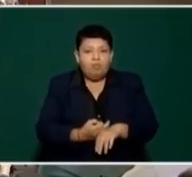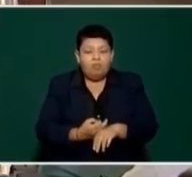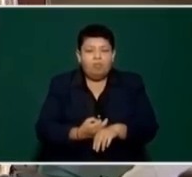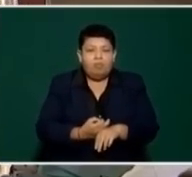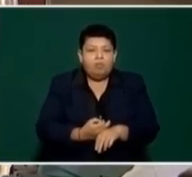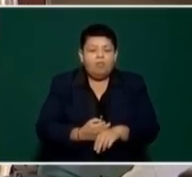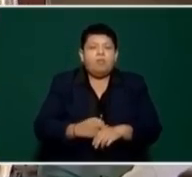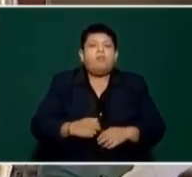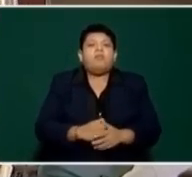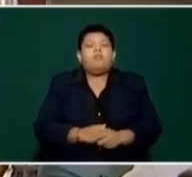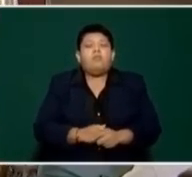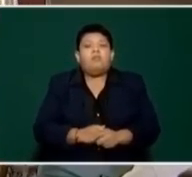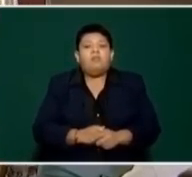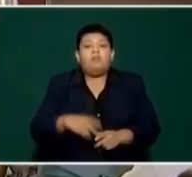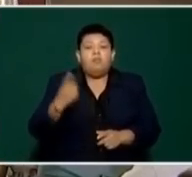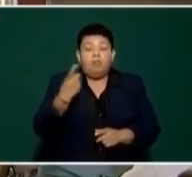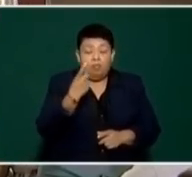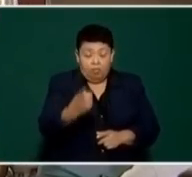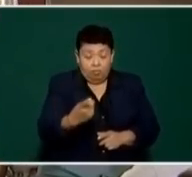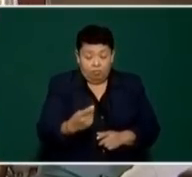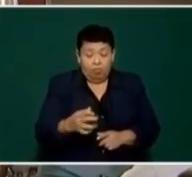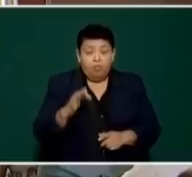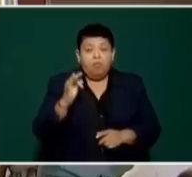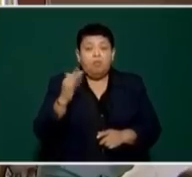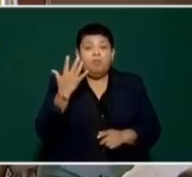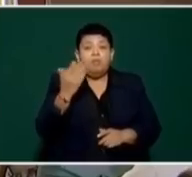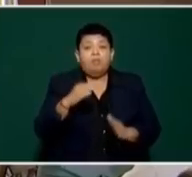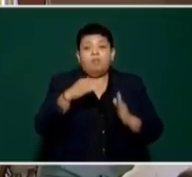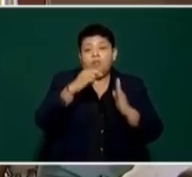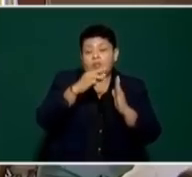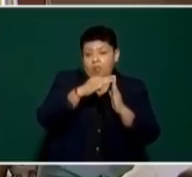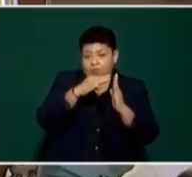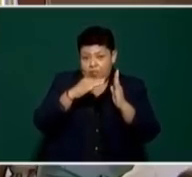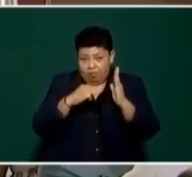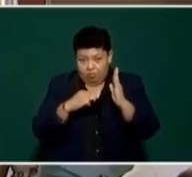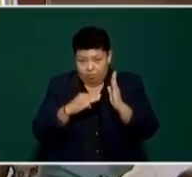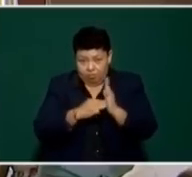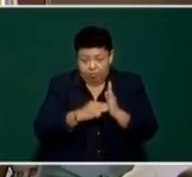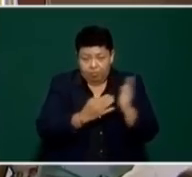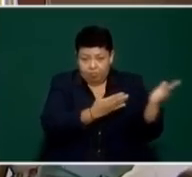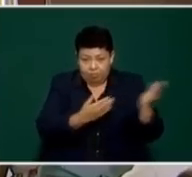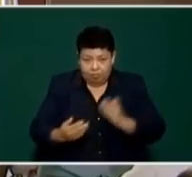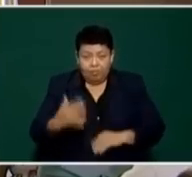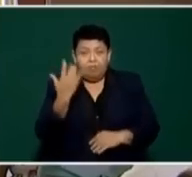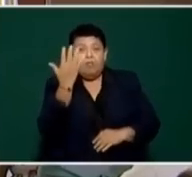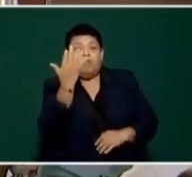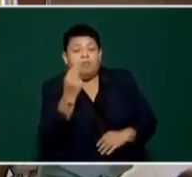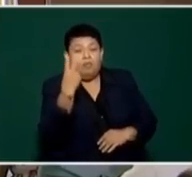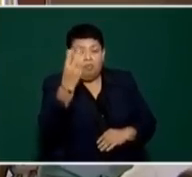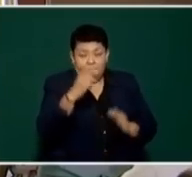Público nos dio 45 millones, de ahí es donde vienen los 52 millones. La que sigue, por favor.